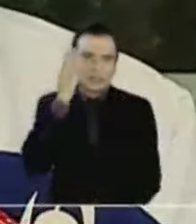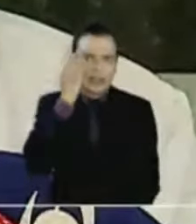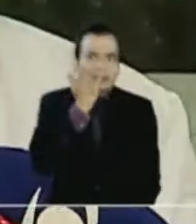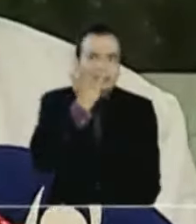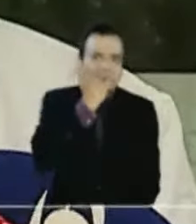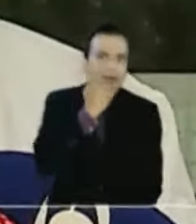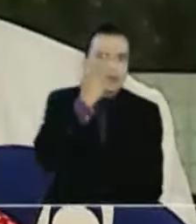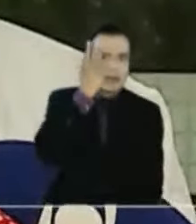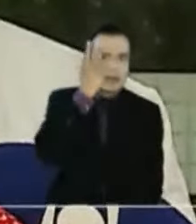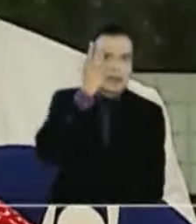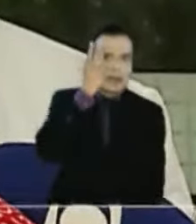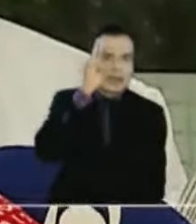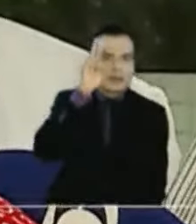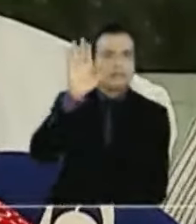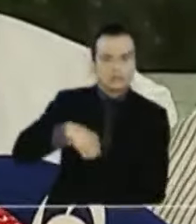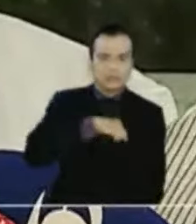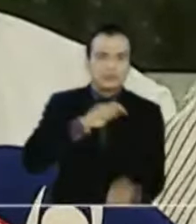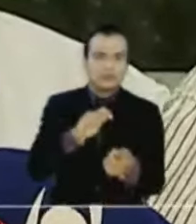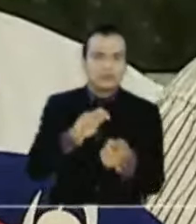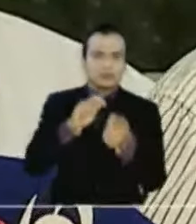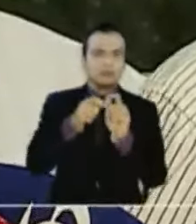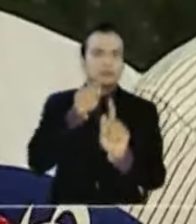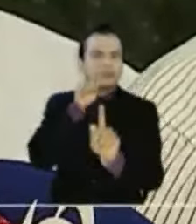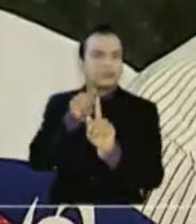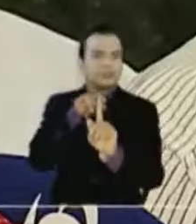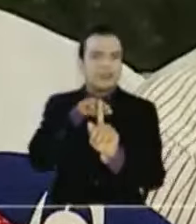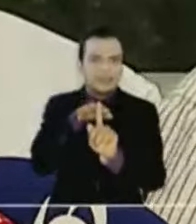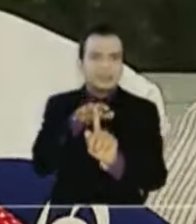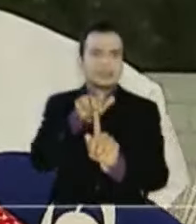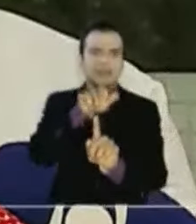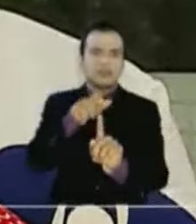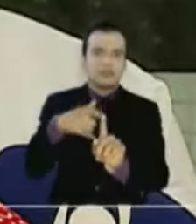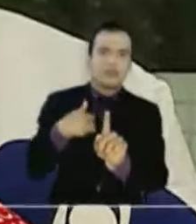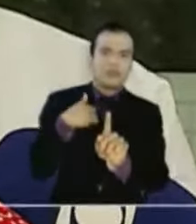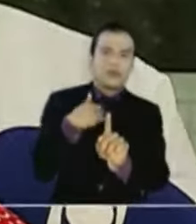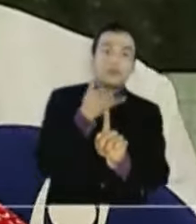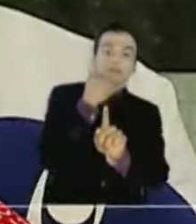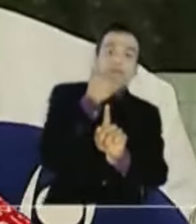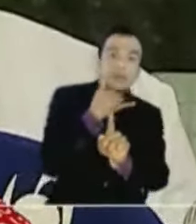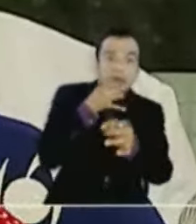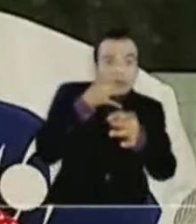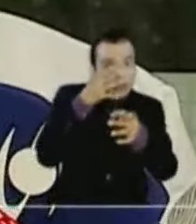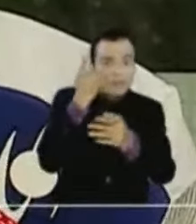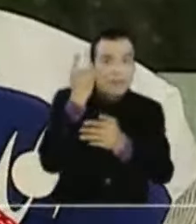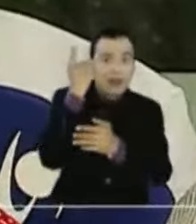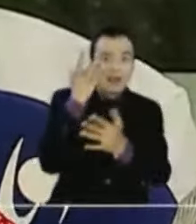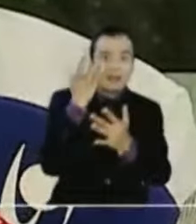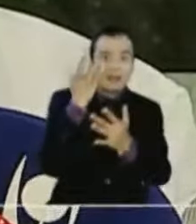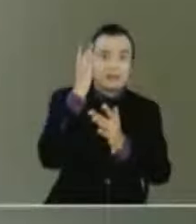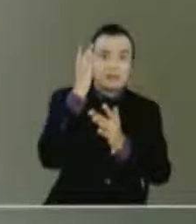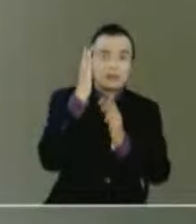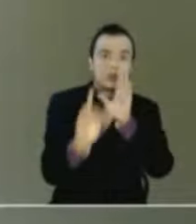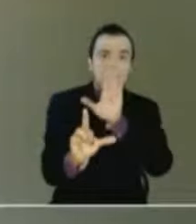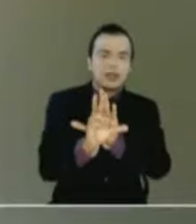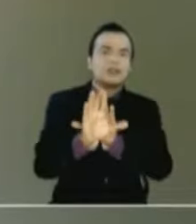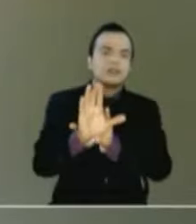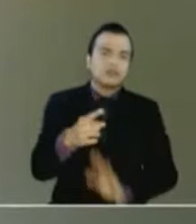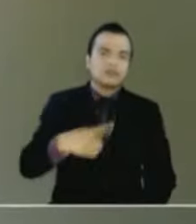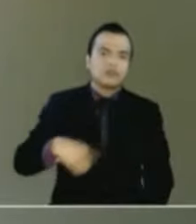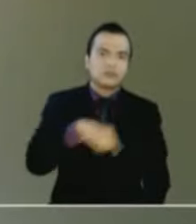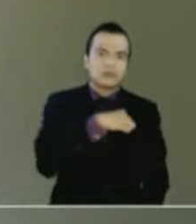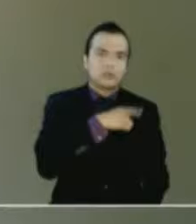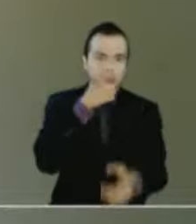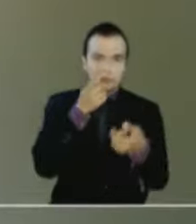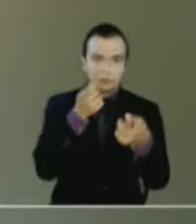restauración y desde la finalidad que, entre otras, significa la medida para los menores. Buscar